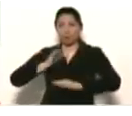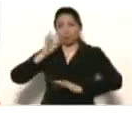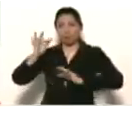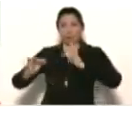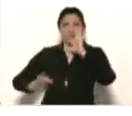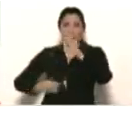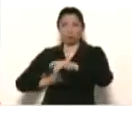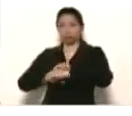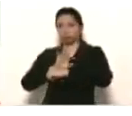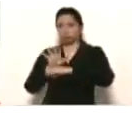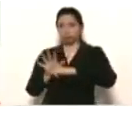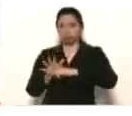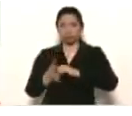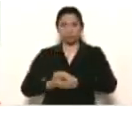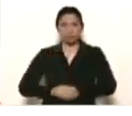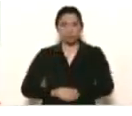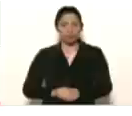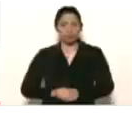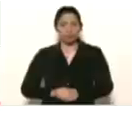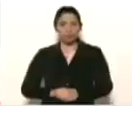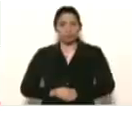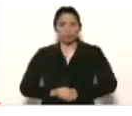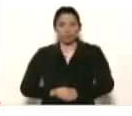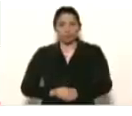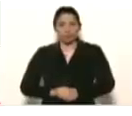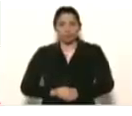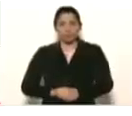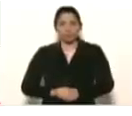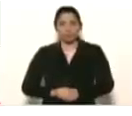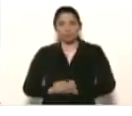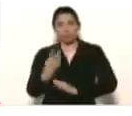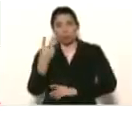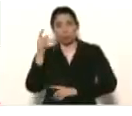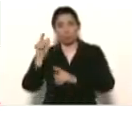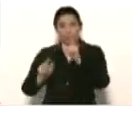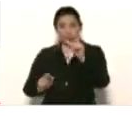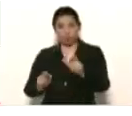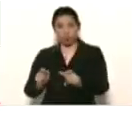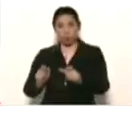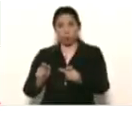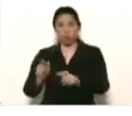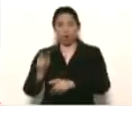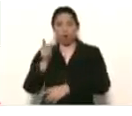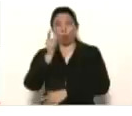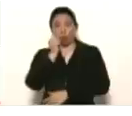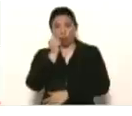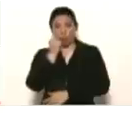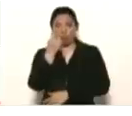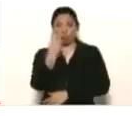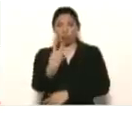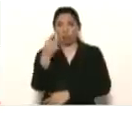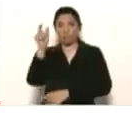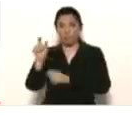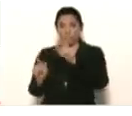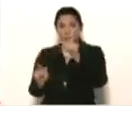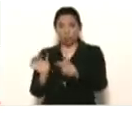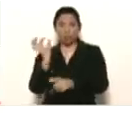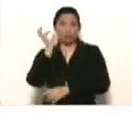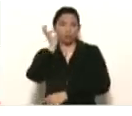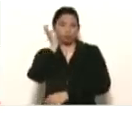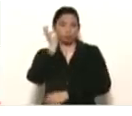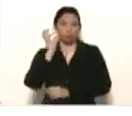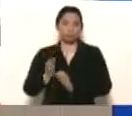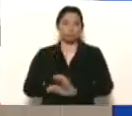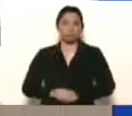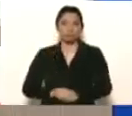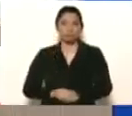por covite 19 se trata de dos personas del sexo masculino y dos personas del sexo femenino